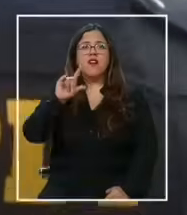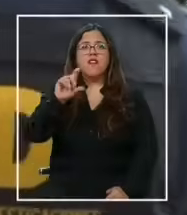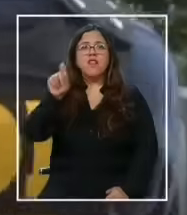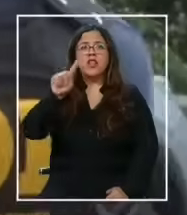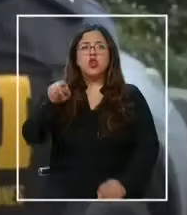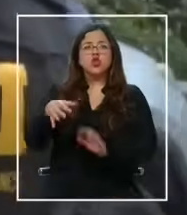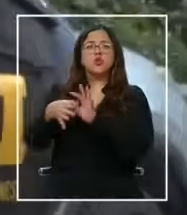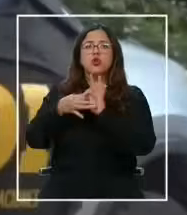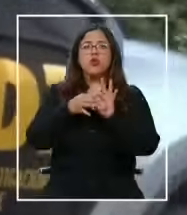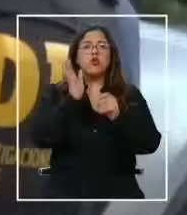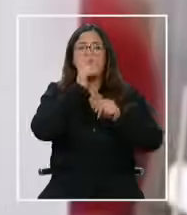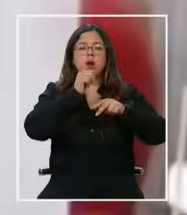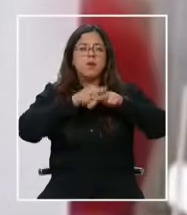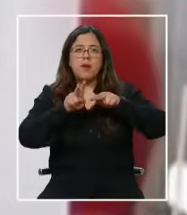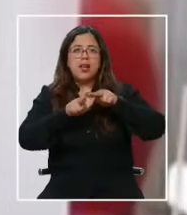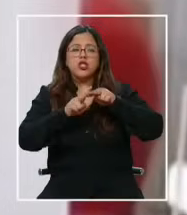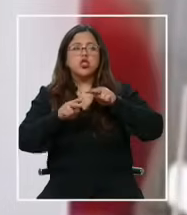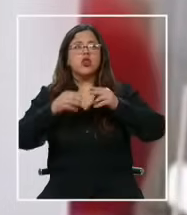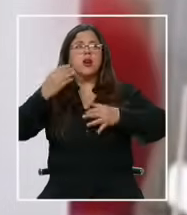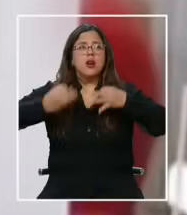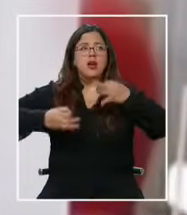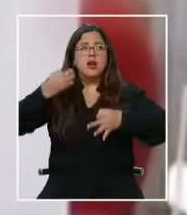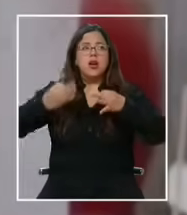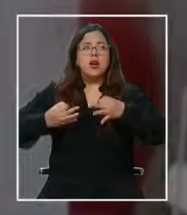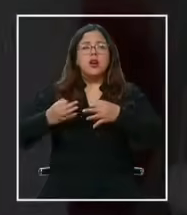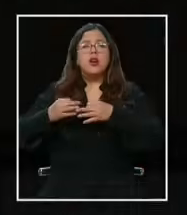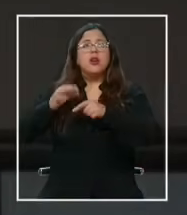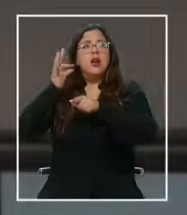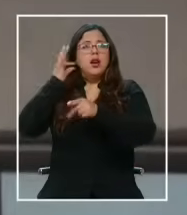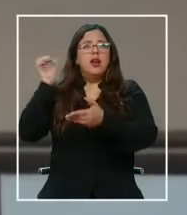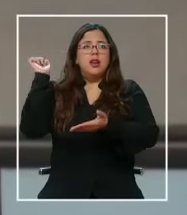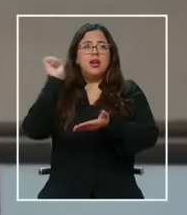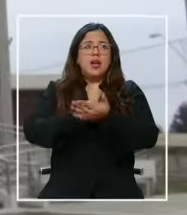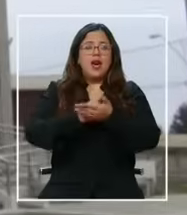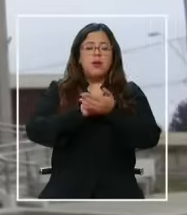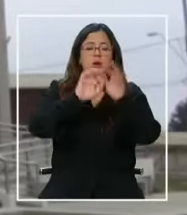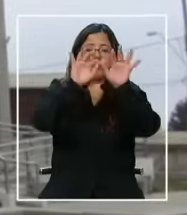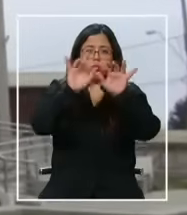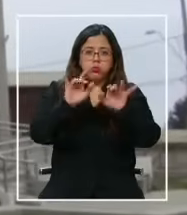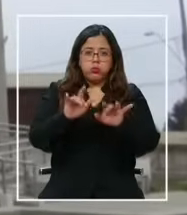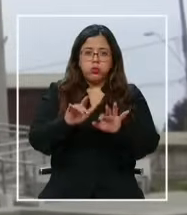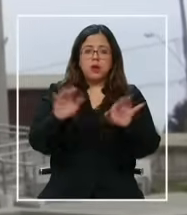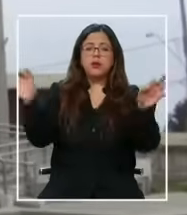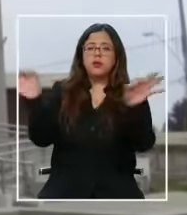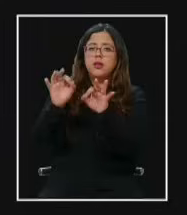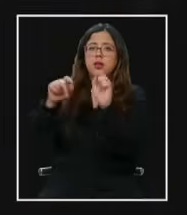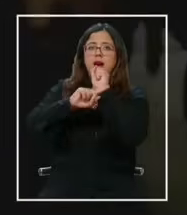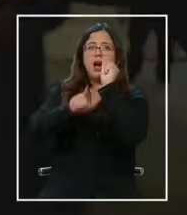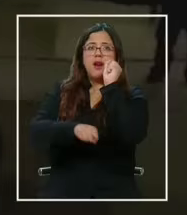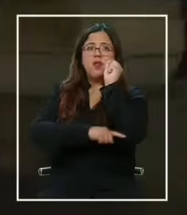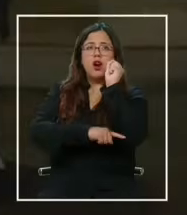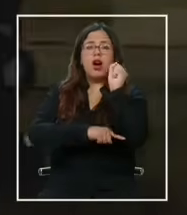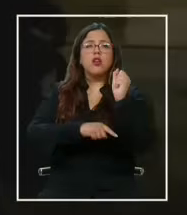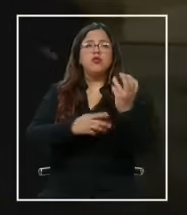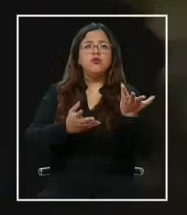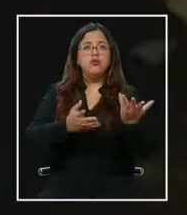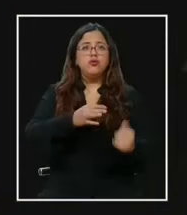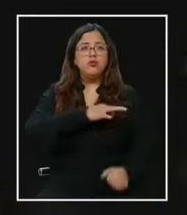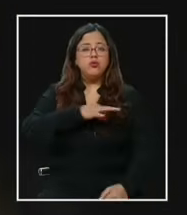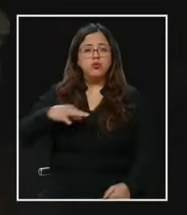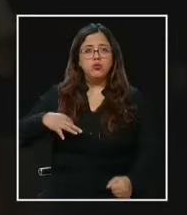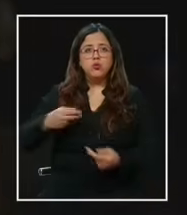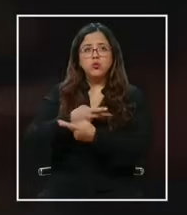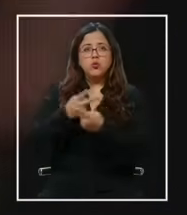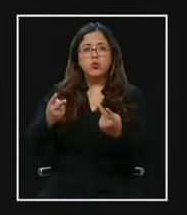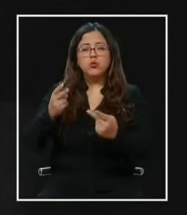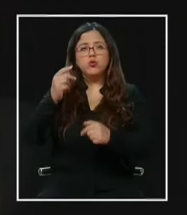preparación en la audiencia la magistrado de garantía se quejó por escrito argumentando que el abogado del Ministerio Público no